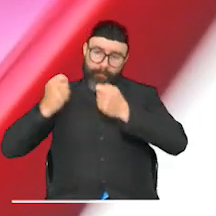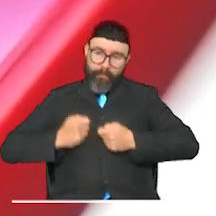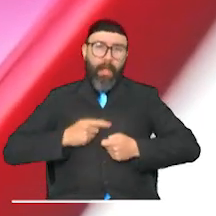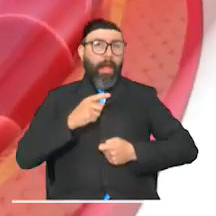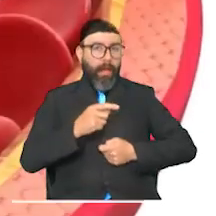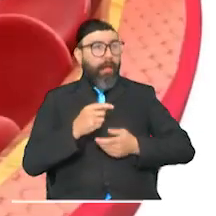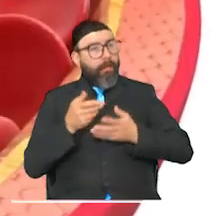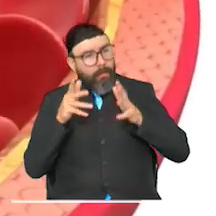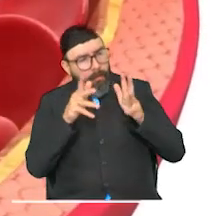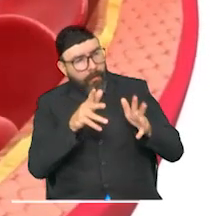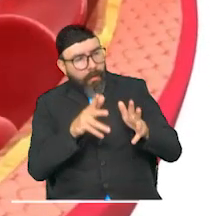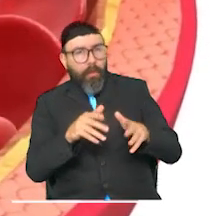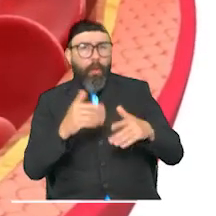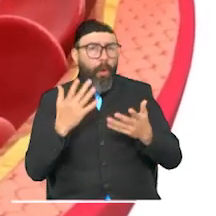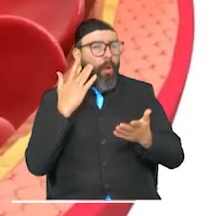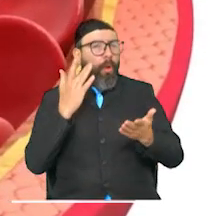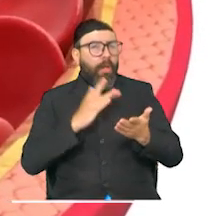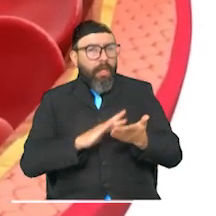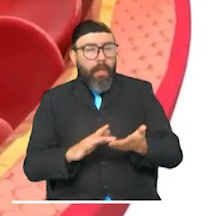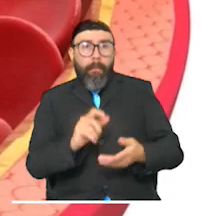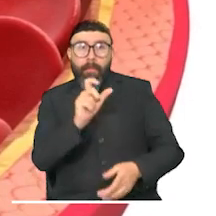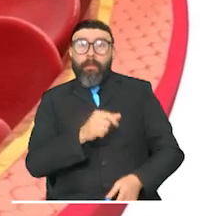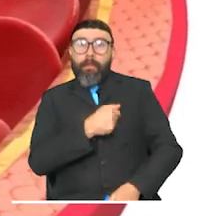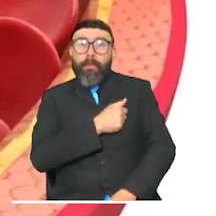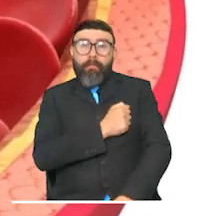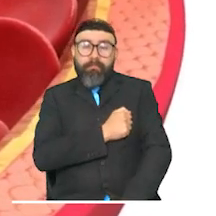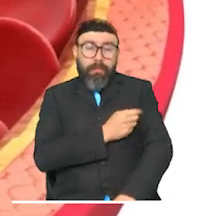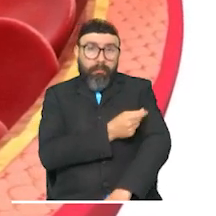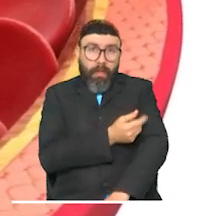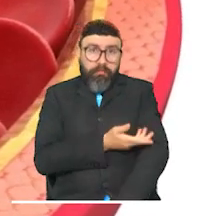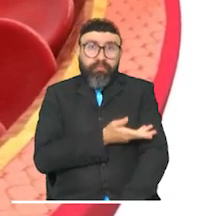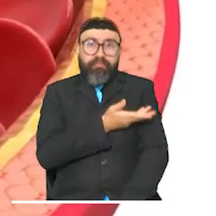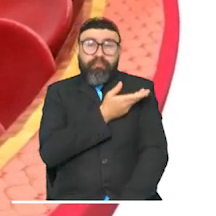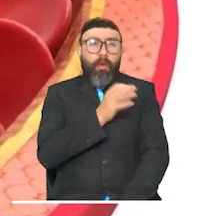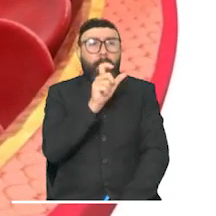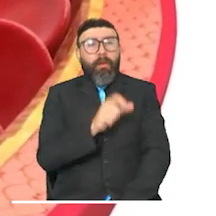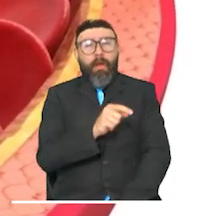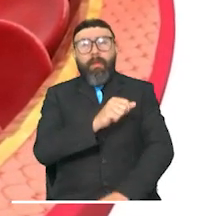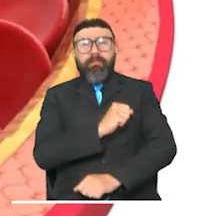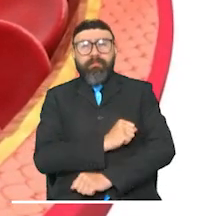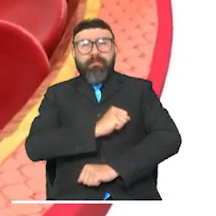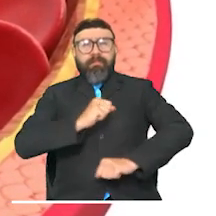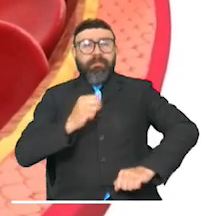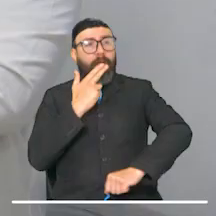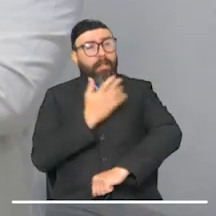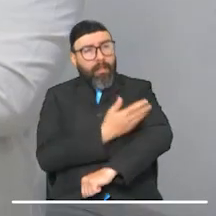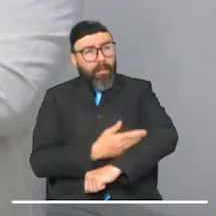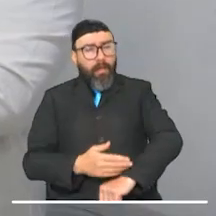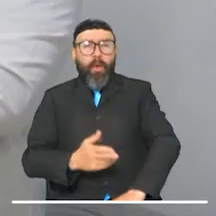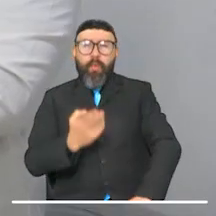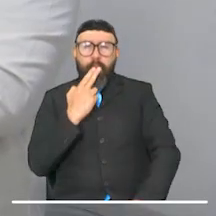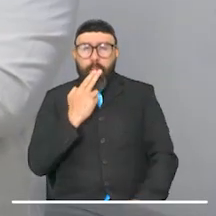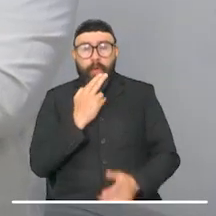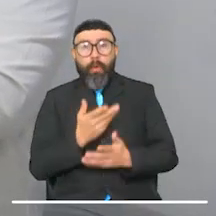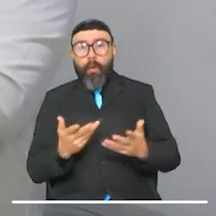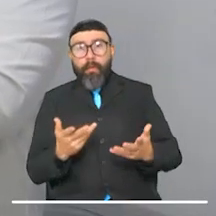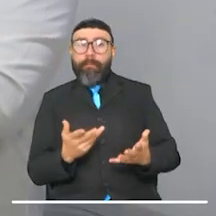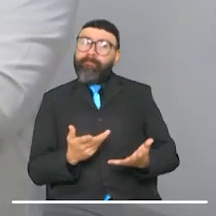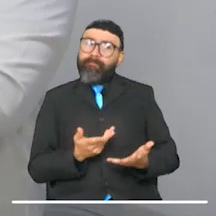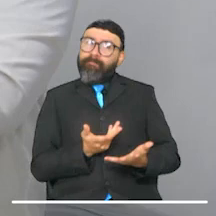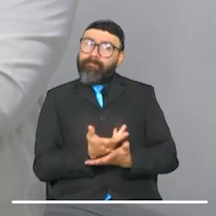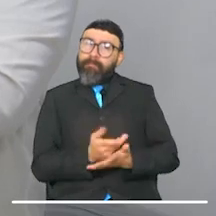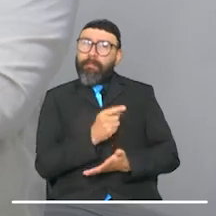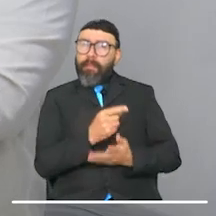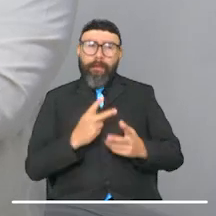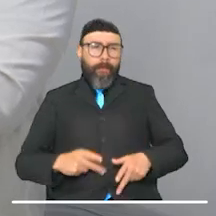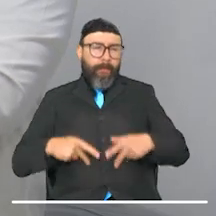sobre la dieta pacientes hipertensos pacientes diabéticos pacientes obesos fumadores si trata de Modificar el modo y el estilo